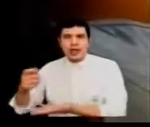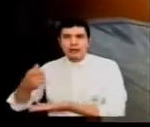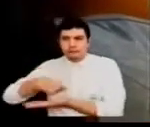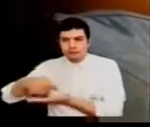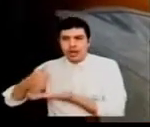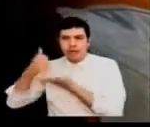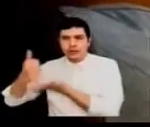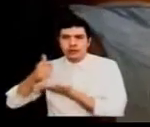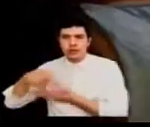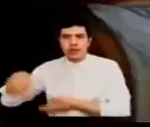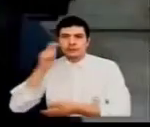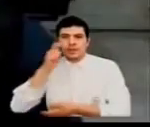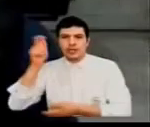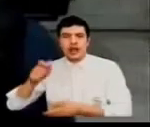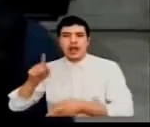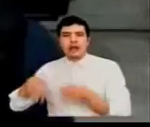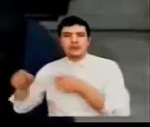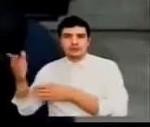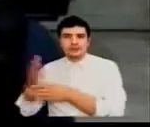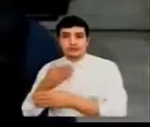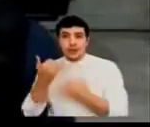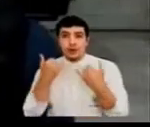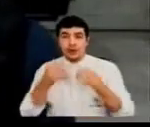constantes denuncias. Hemos visto más de